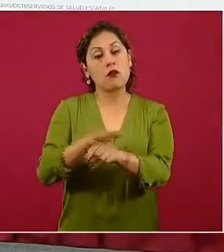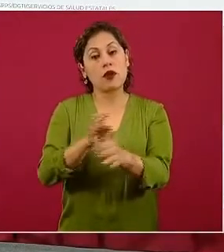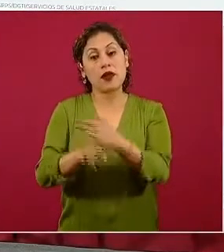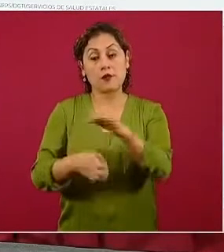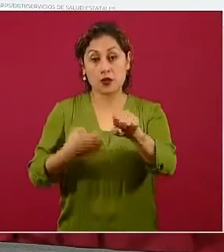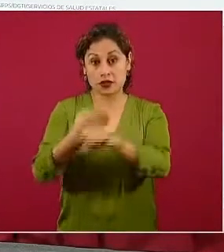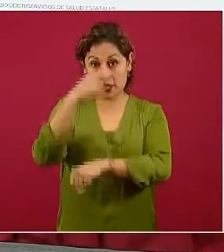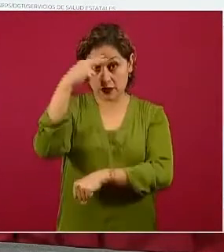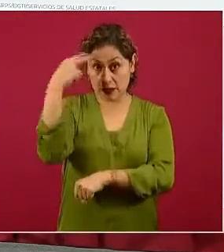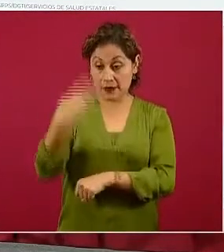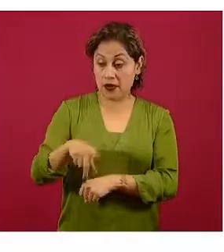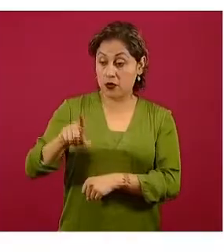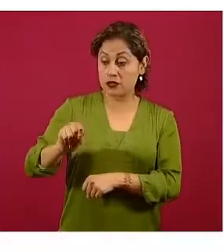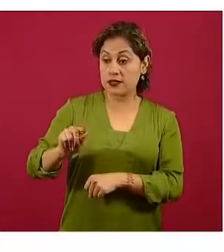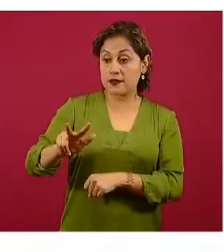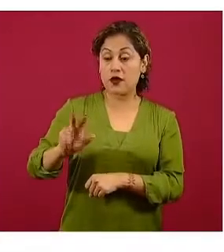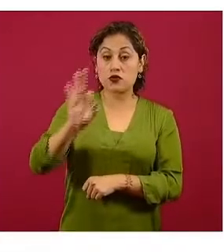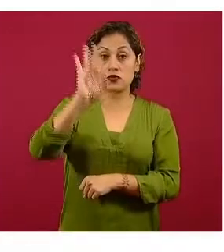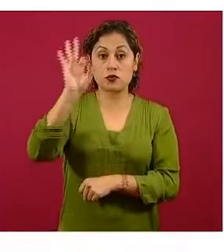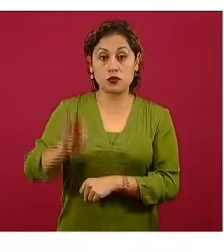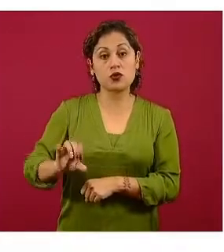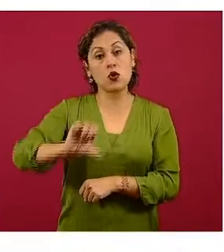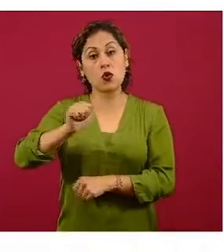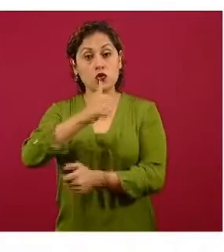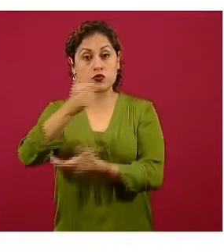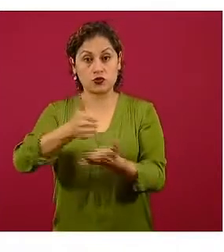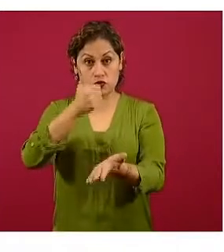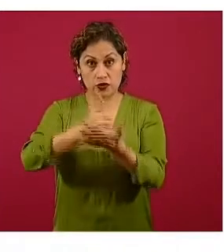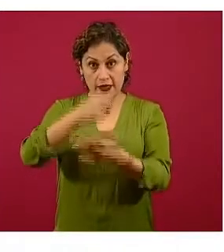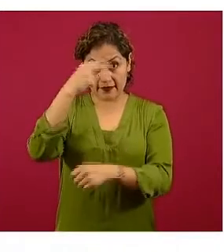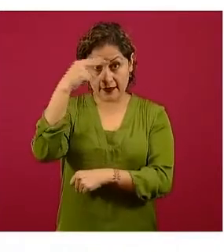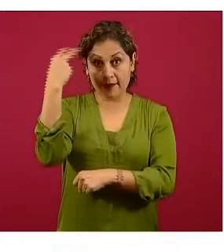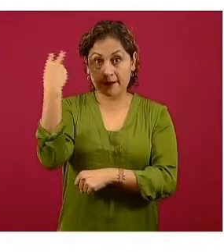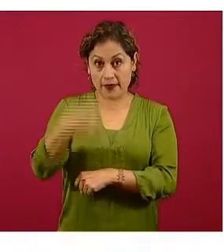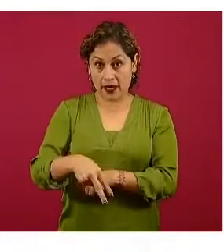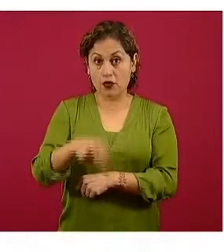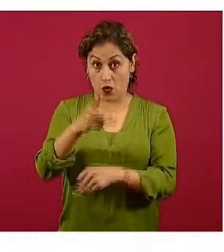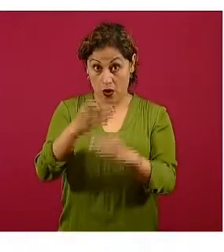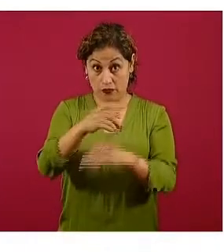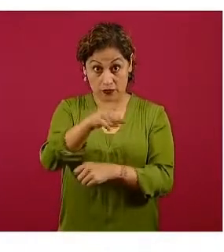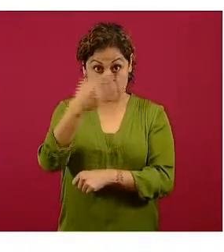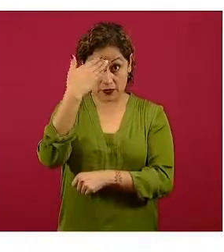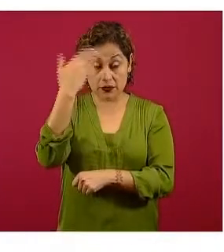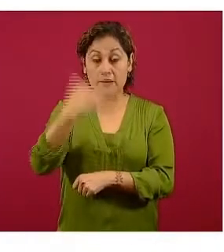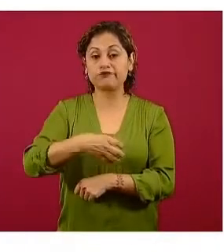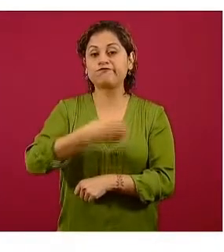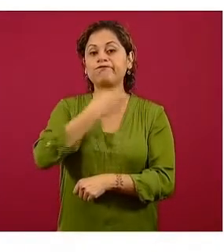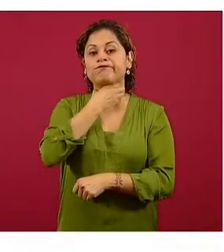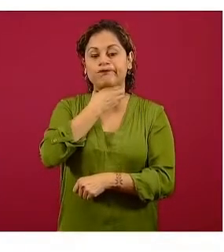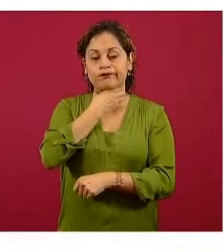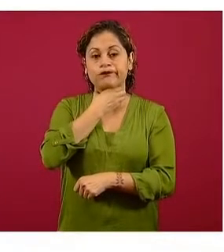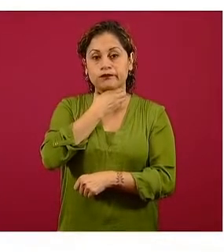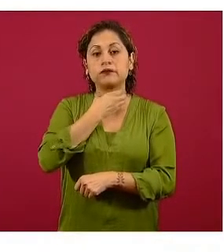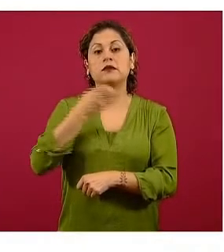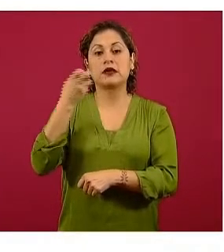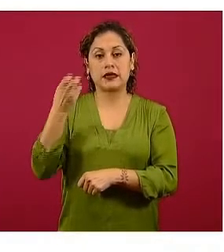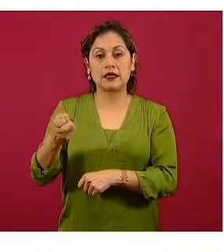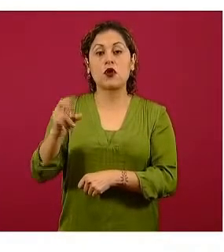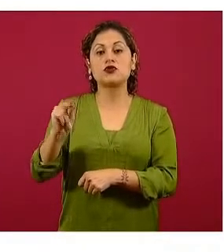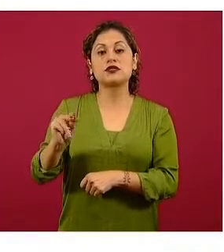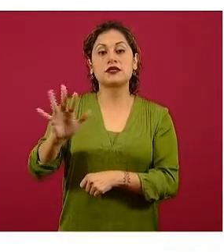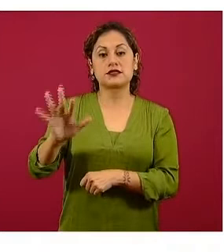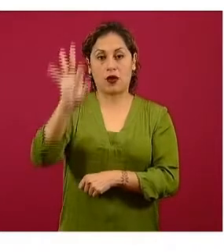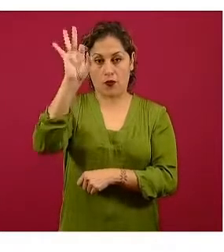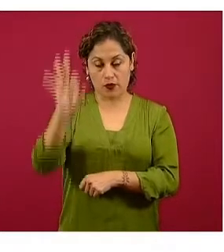un 78% y la Ciudad de México, que sabemos el que tiene la mayor ocupación de camas IRA general, con un